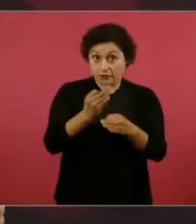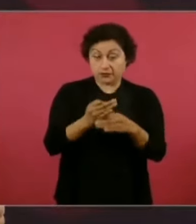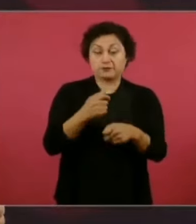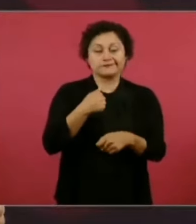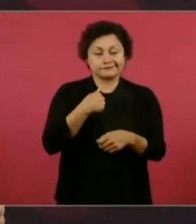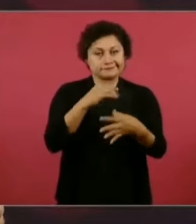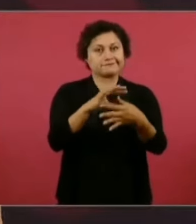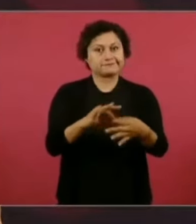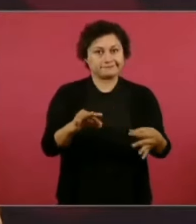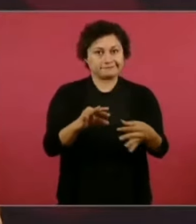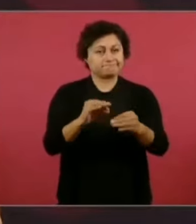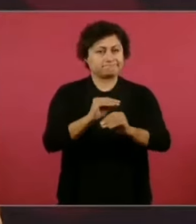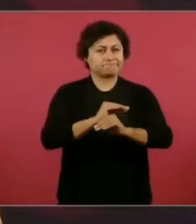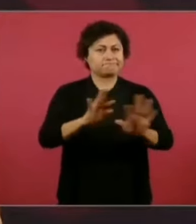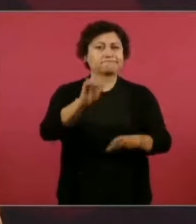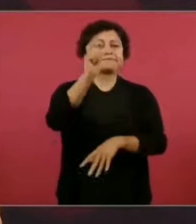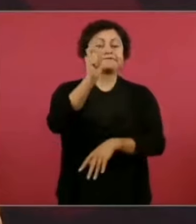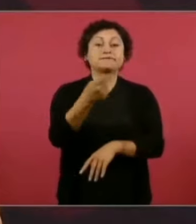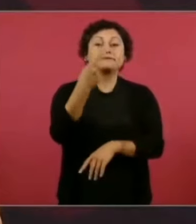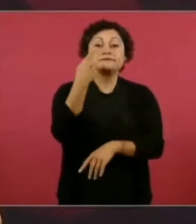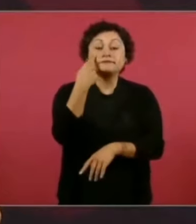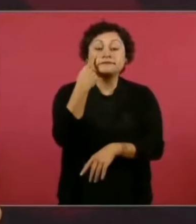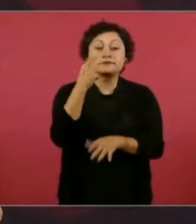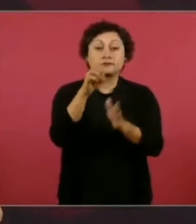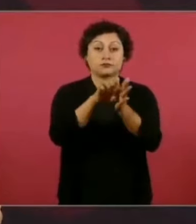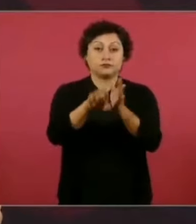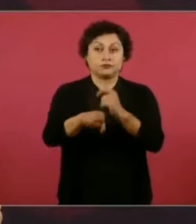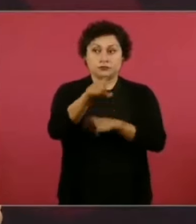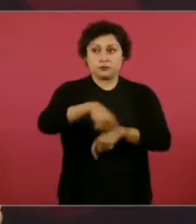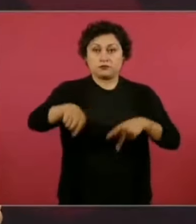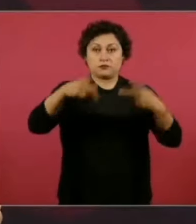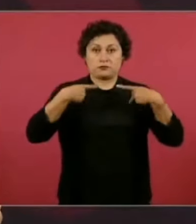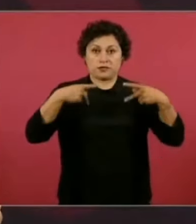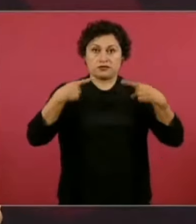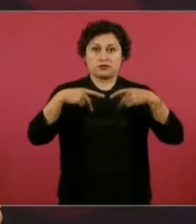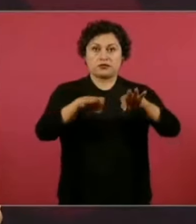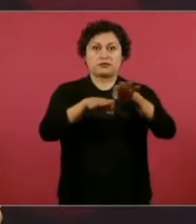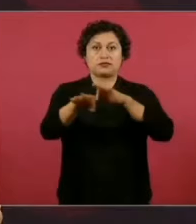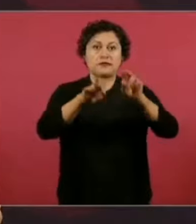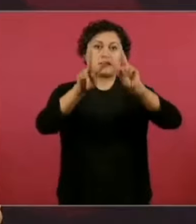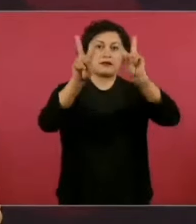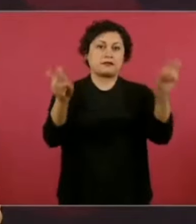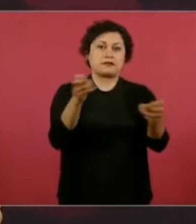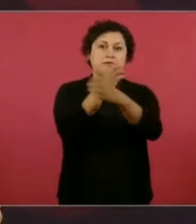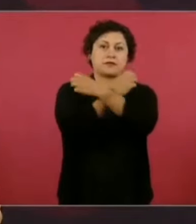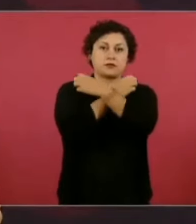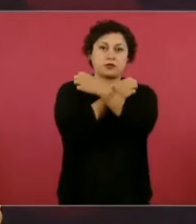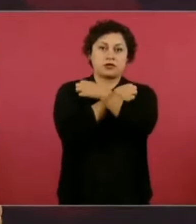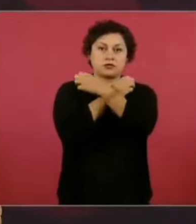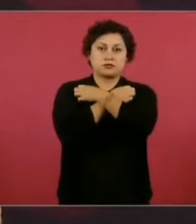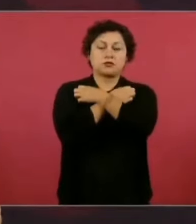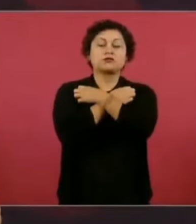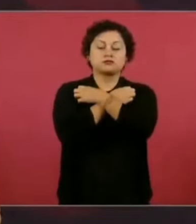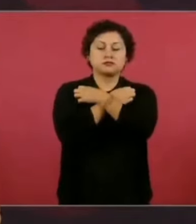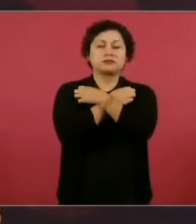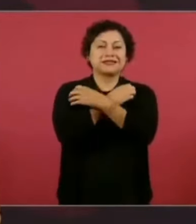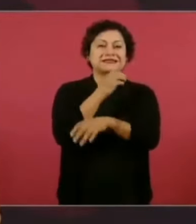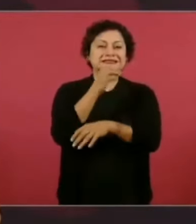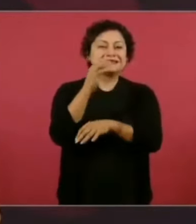de los trabajadores de la educación, ya vamos muy cerca de 1 millón